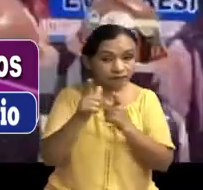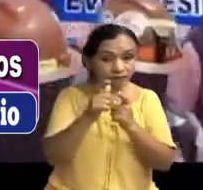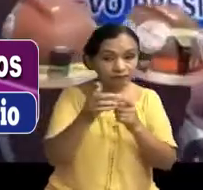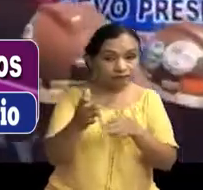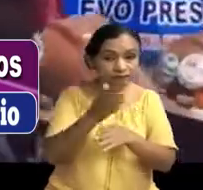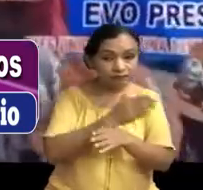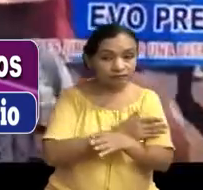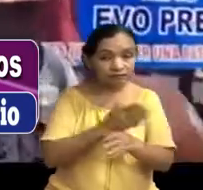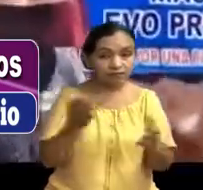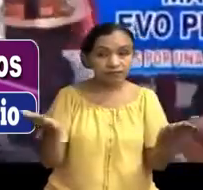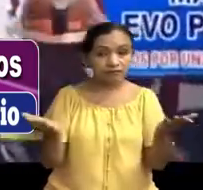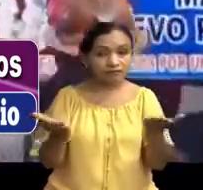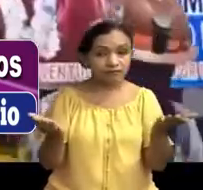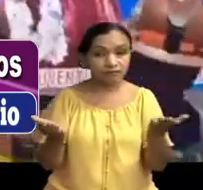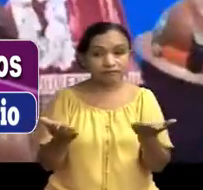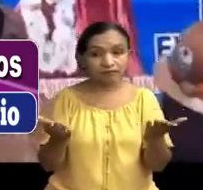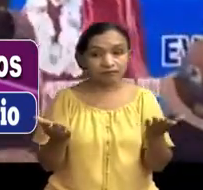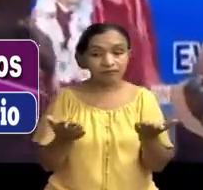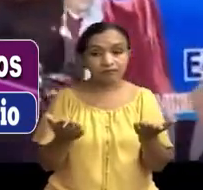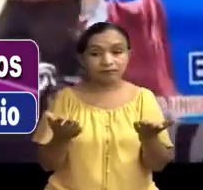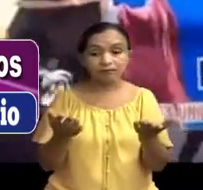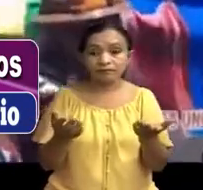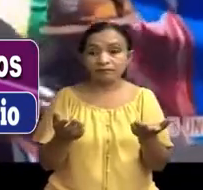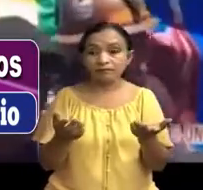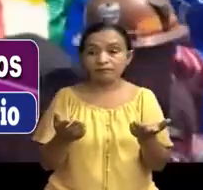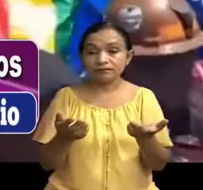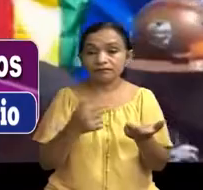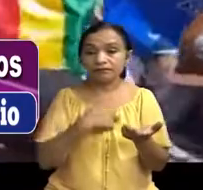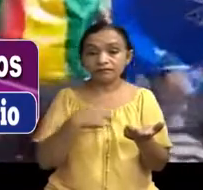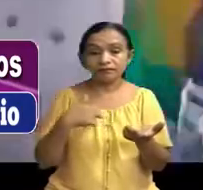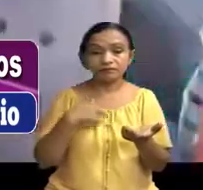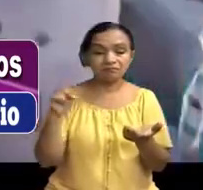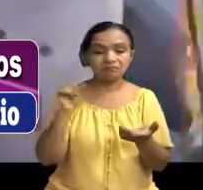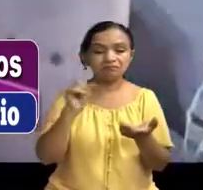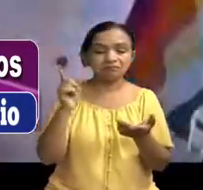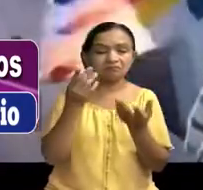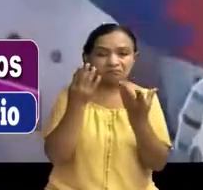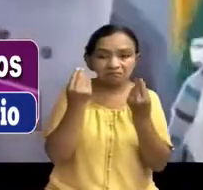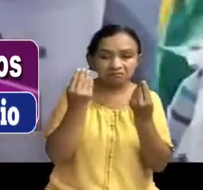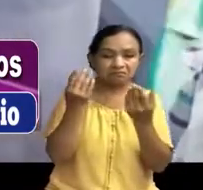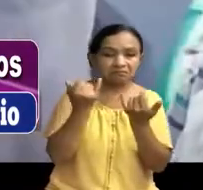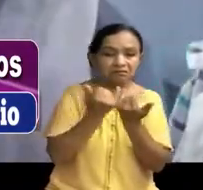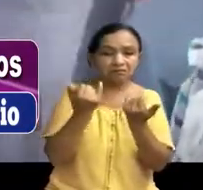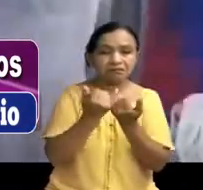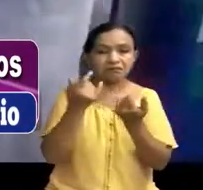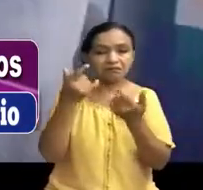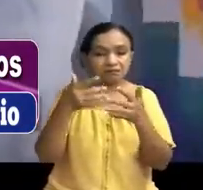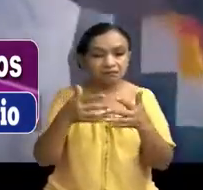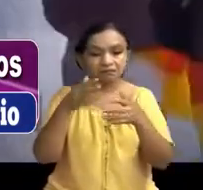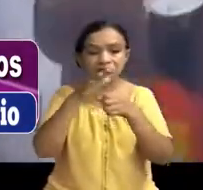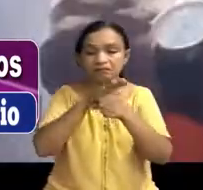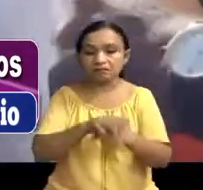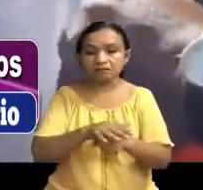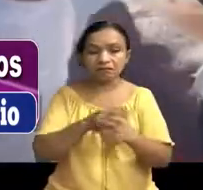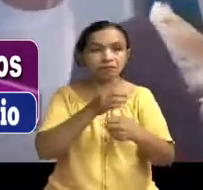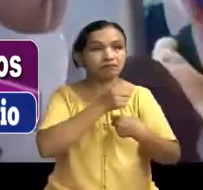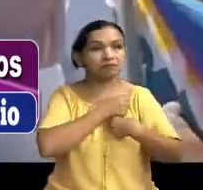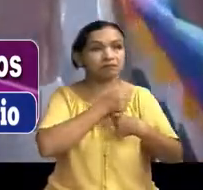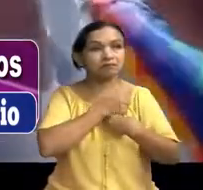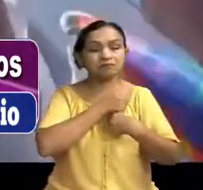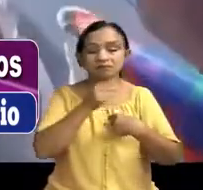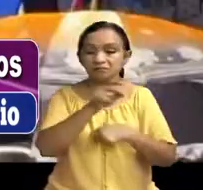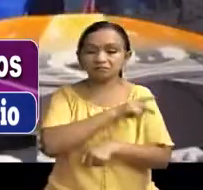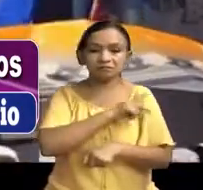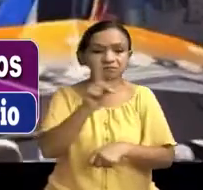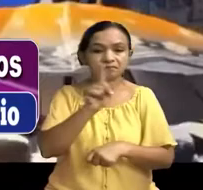venido planteando, pero el pueblo boliviano no se deja amedrentar por el fascismo y por la represión de las fuerzas militares y